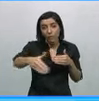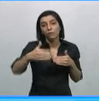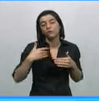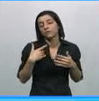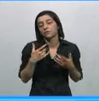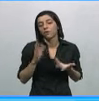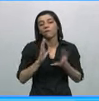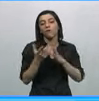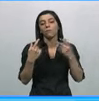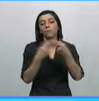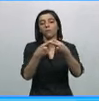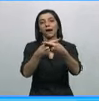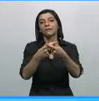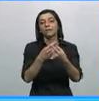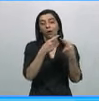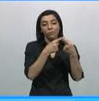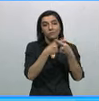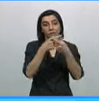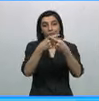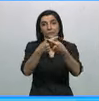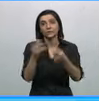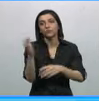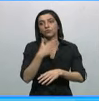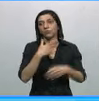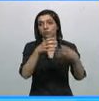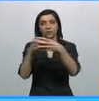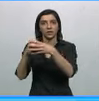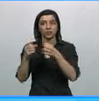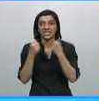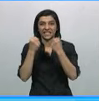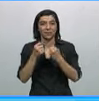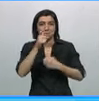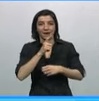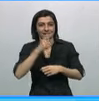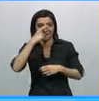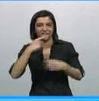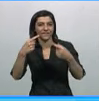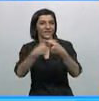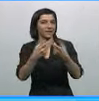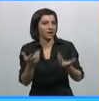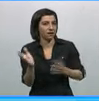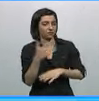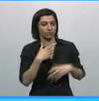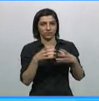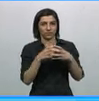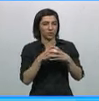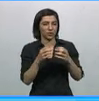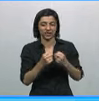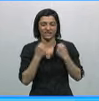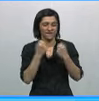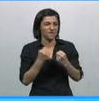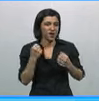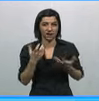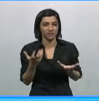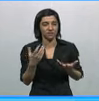todas finales, a donde de todos los equipos se juegan algo, todos, absolutamente todos. Boca después